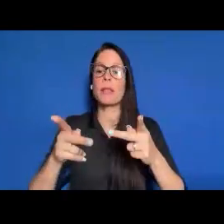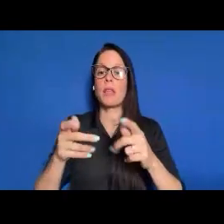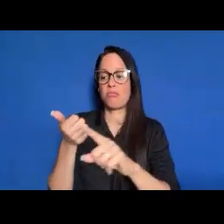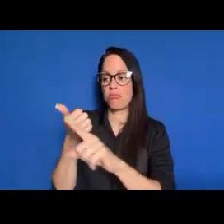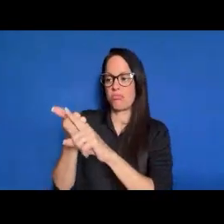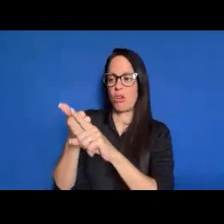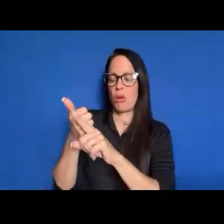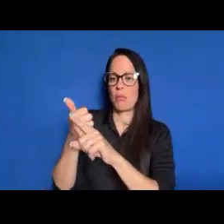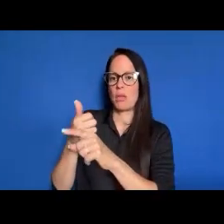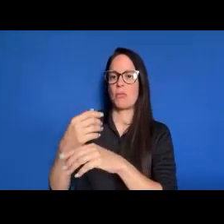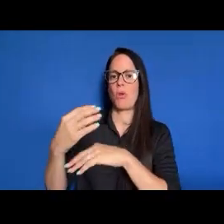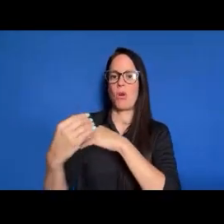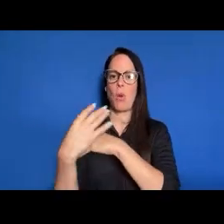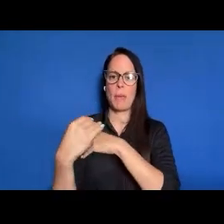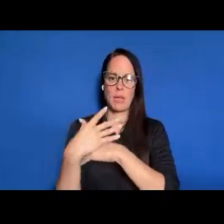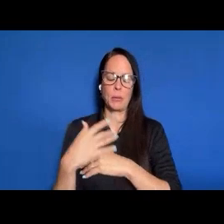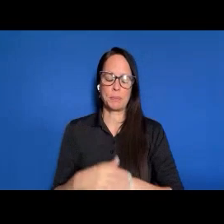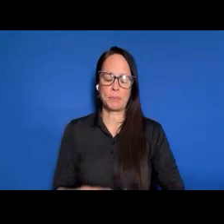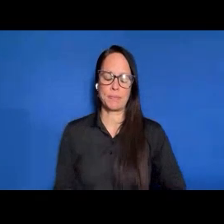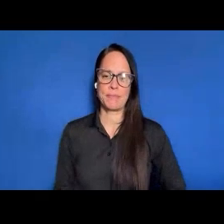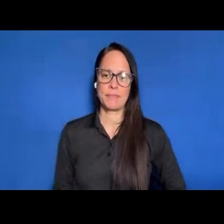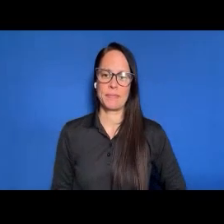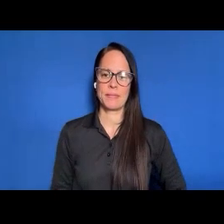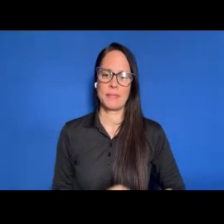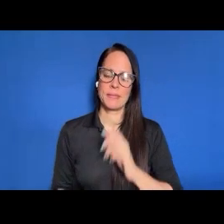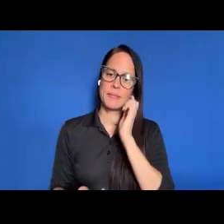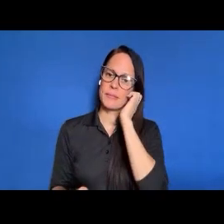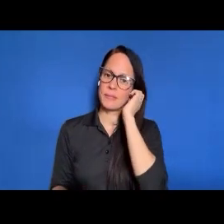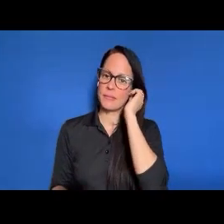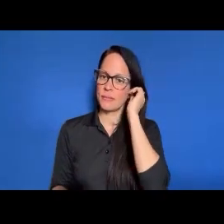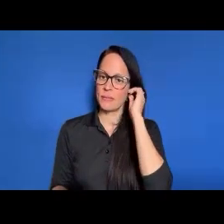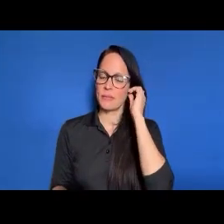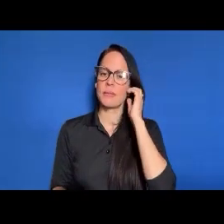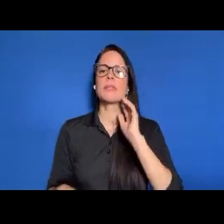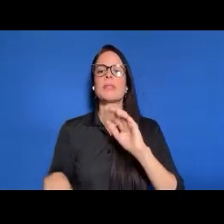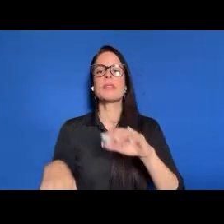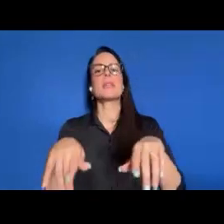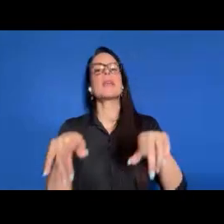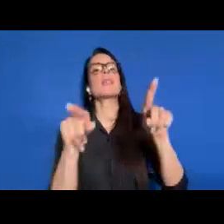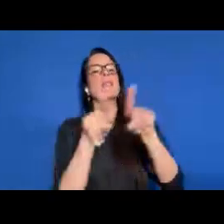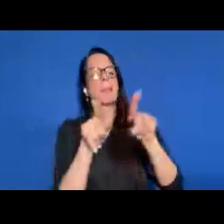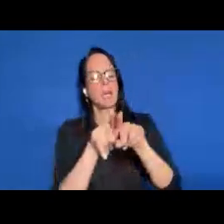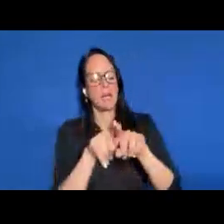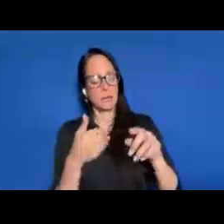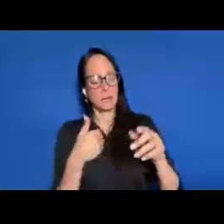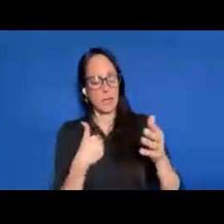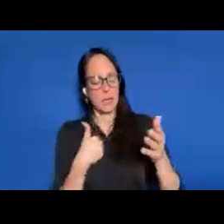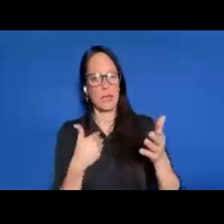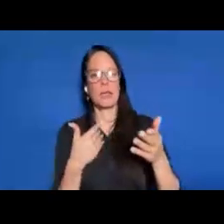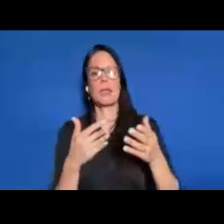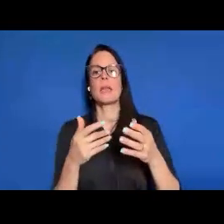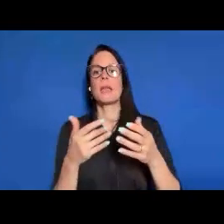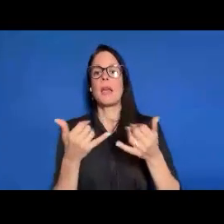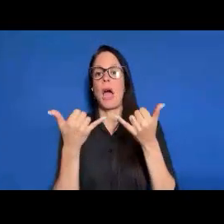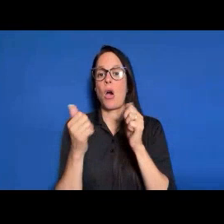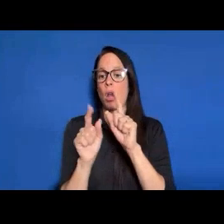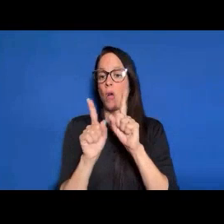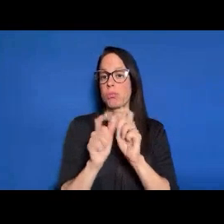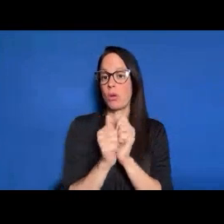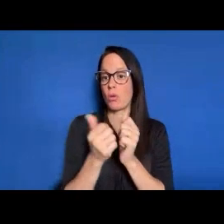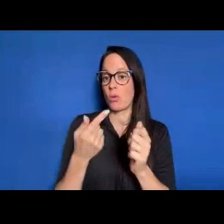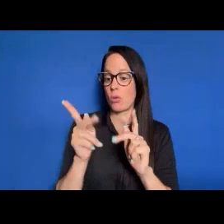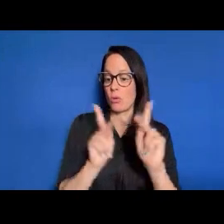de atención. También hay, Alan, y vamos a estar en esto así un poco, que nos acompañan ahora mismo 58 personas